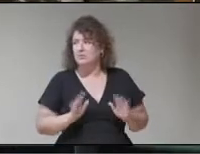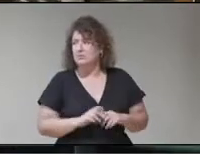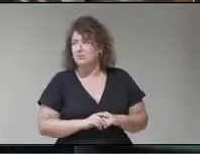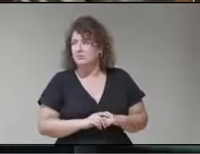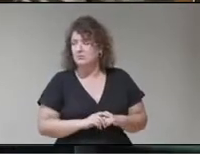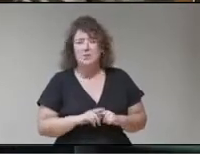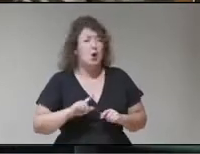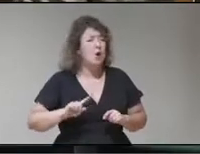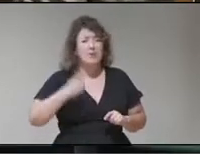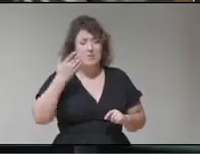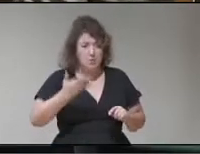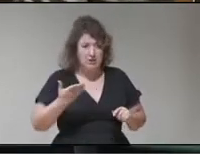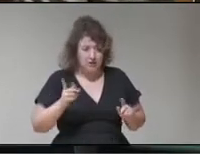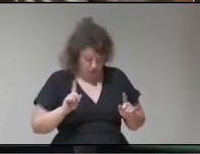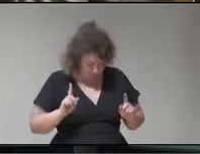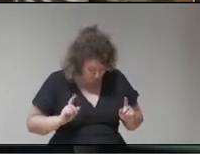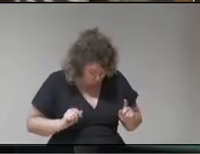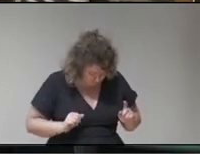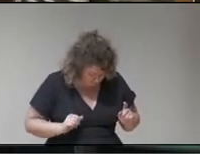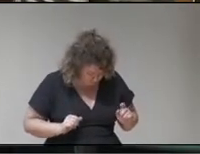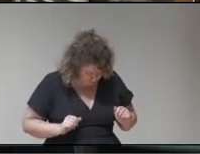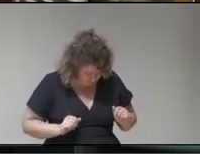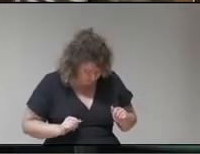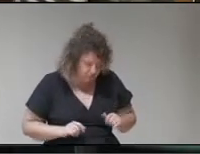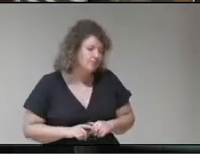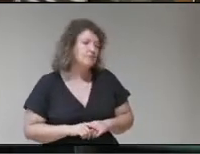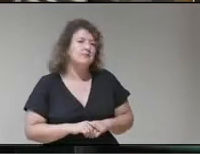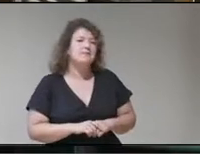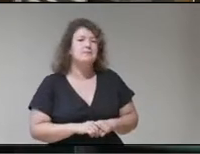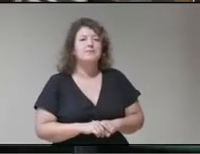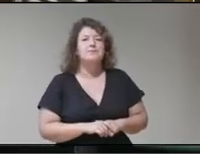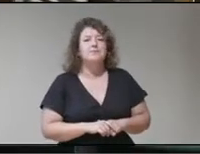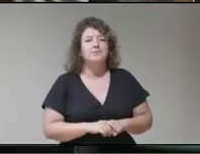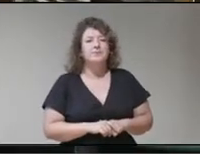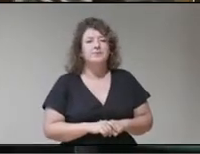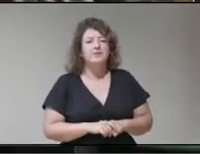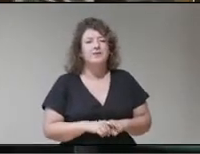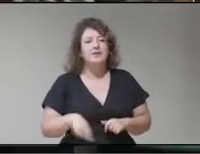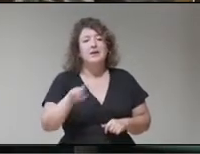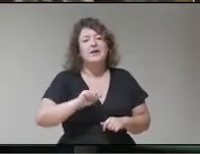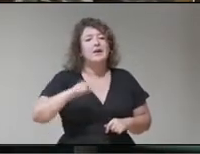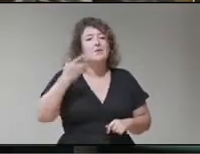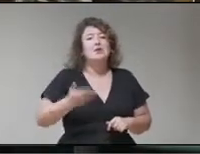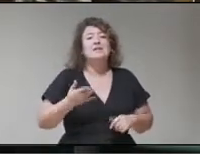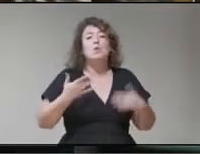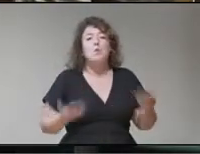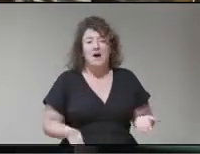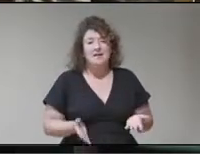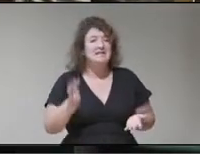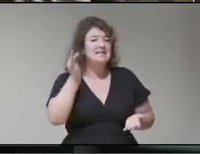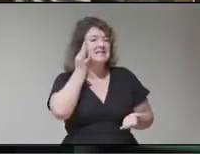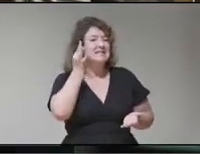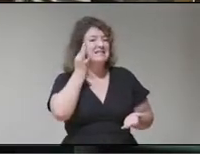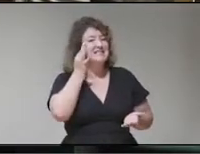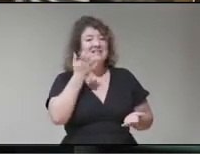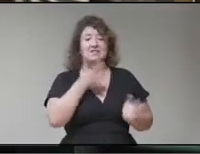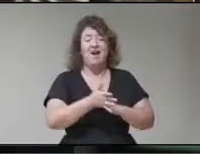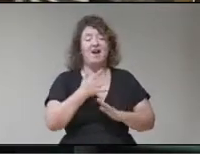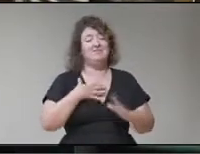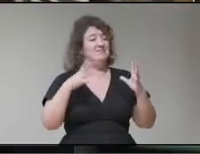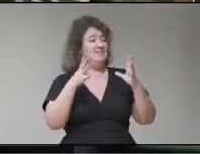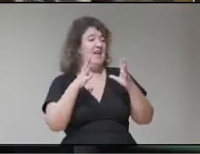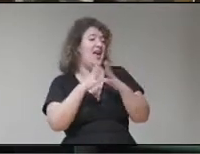es lo más importante. Porque lo más importante es que, claro, como resulta que las chicas siempre son